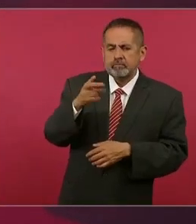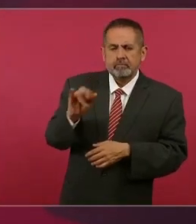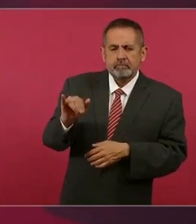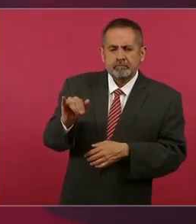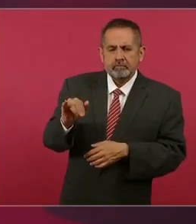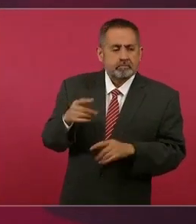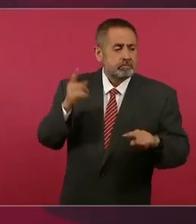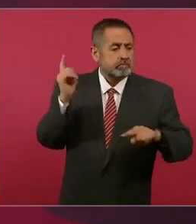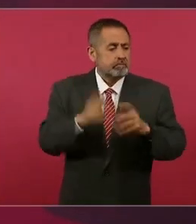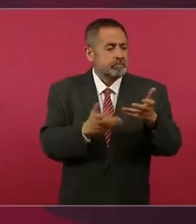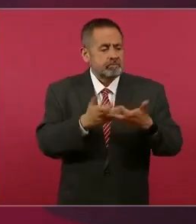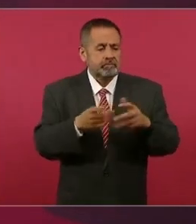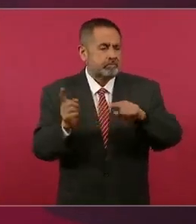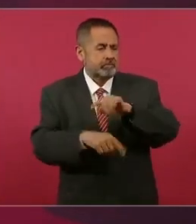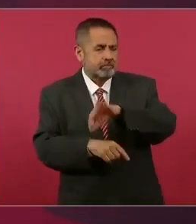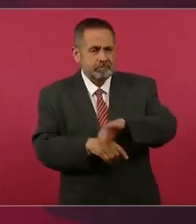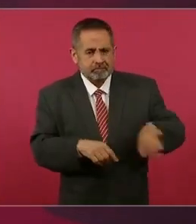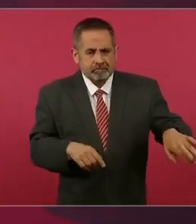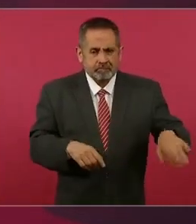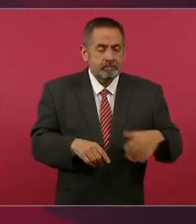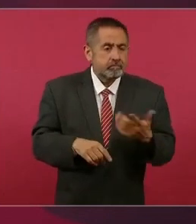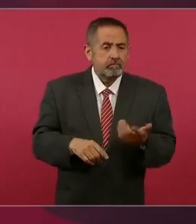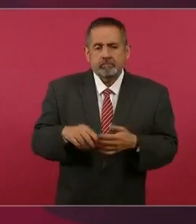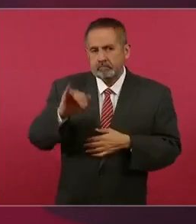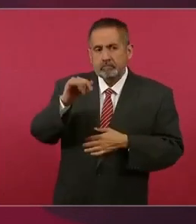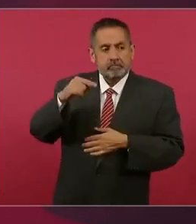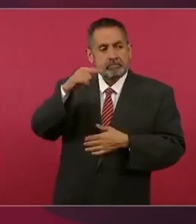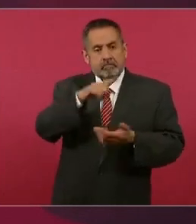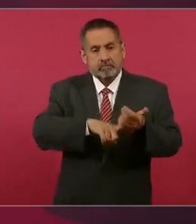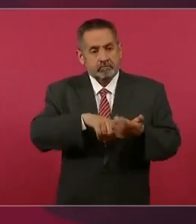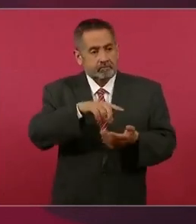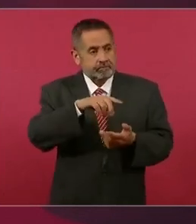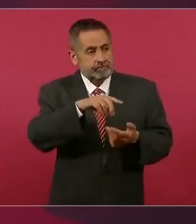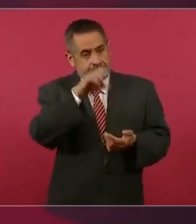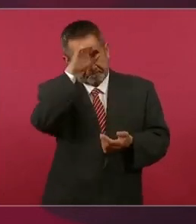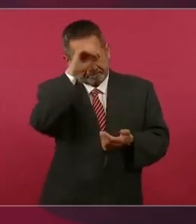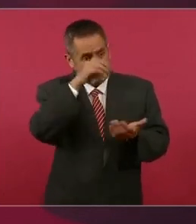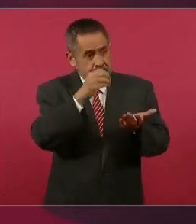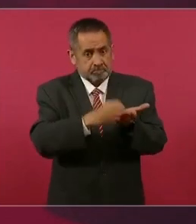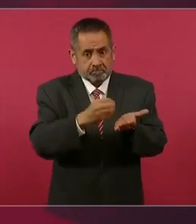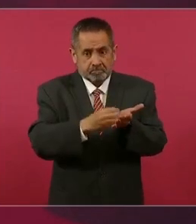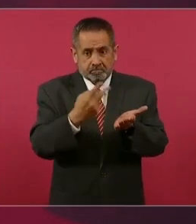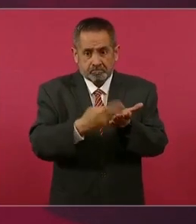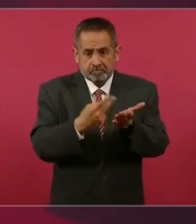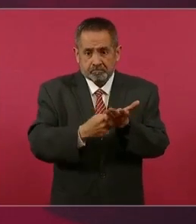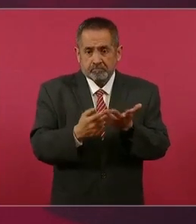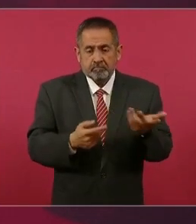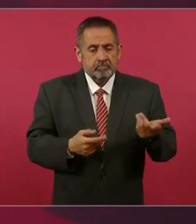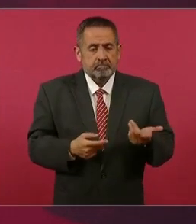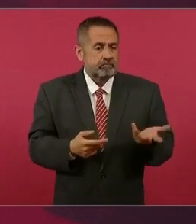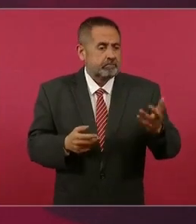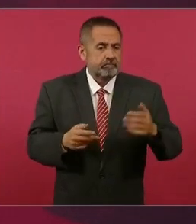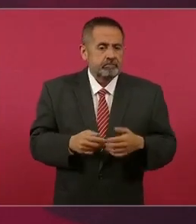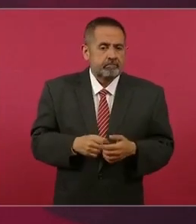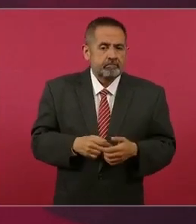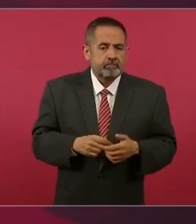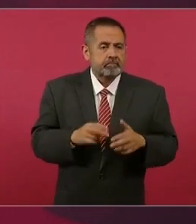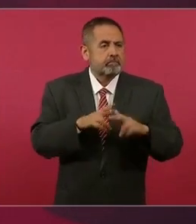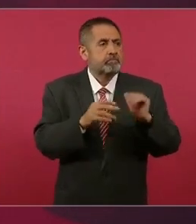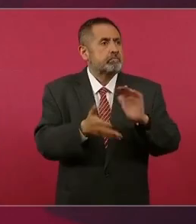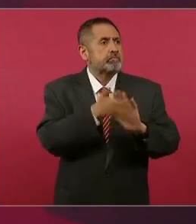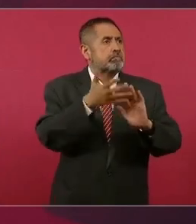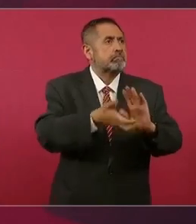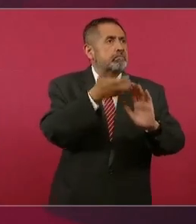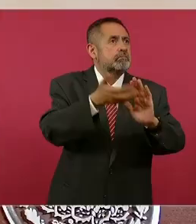los despojaron. Pues no es que es una mina de oro, era una mina de oro y plata. No hacían nada, no había ninguna